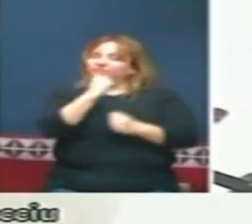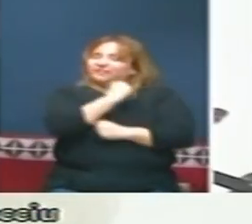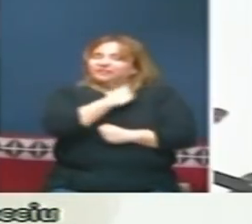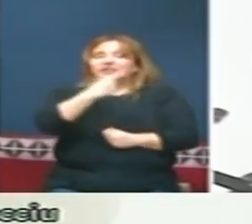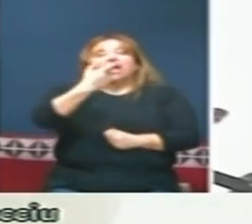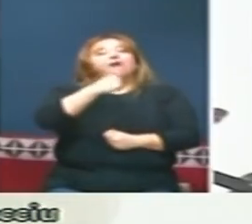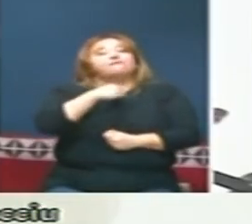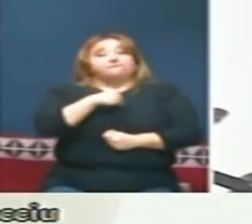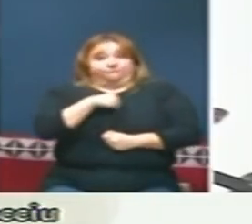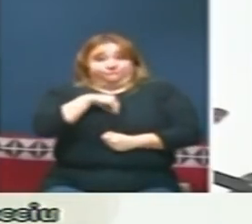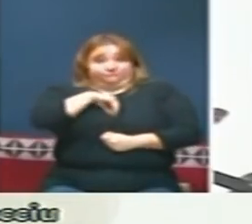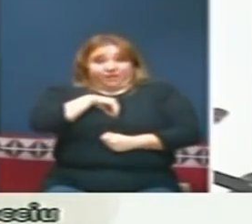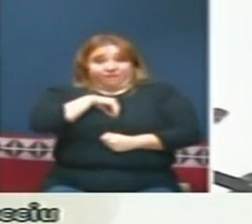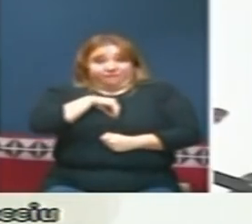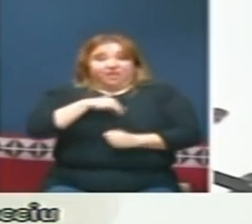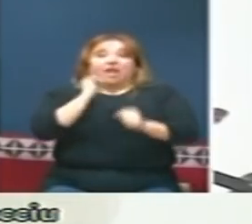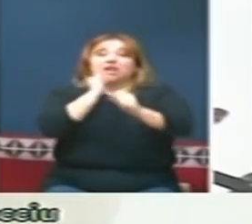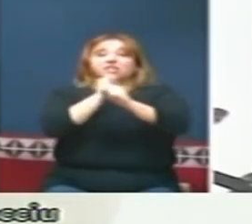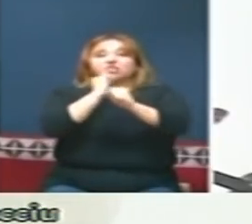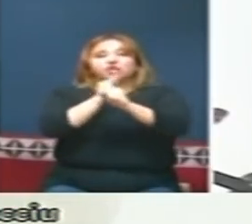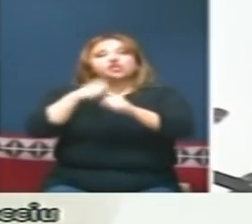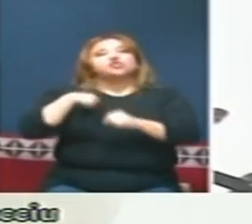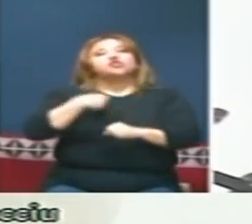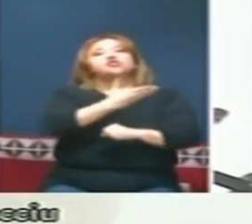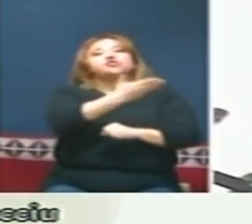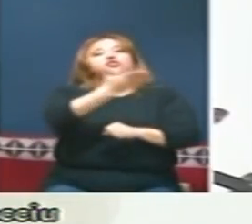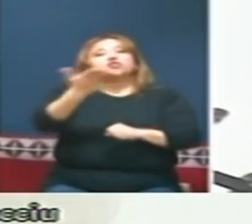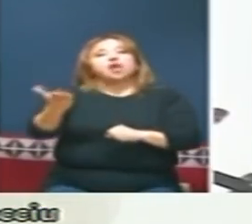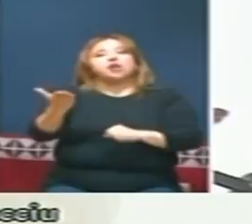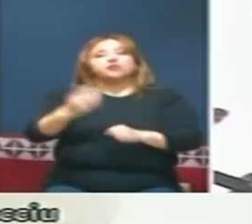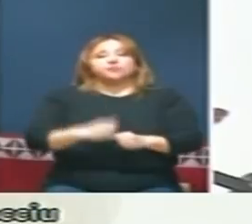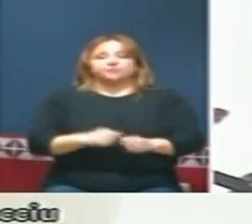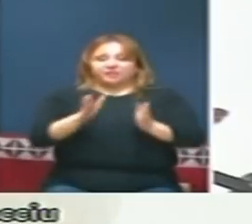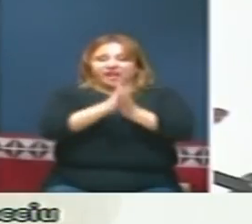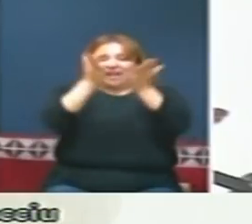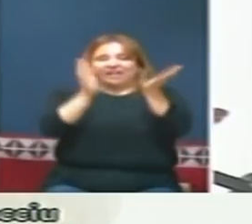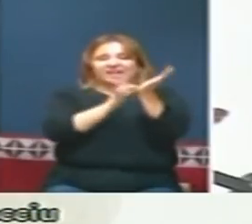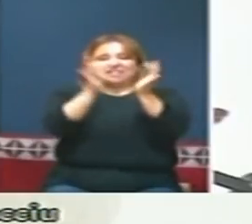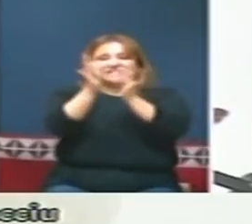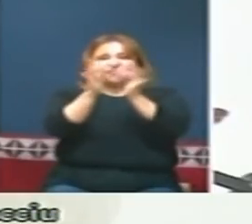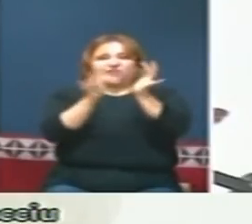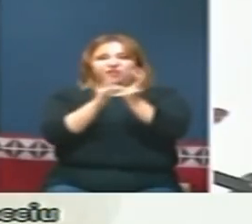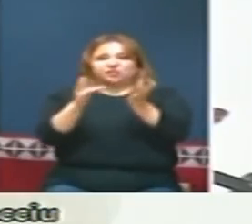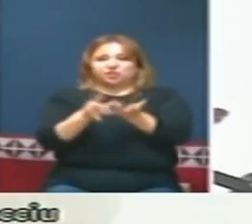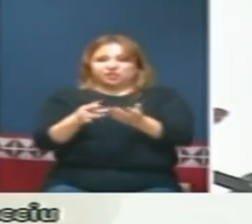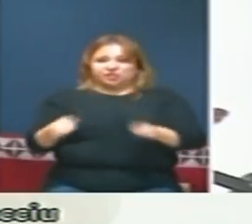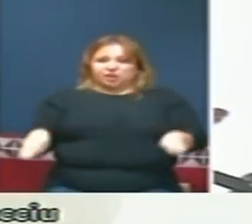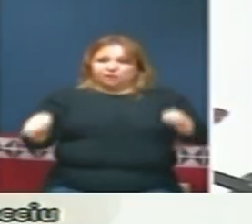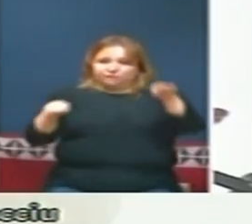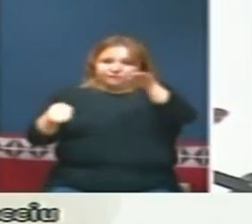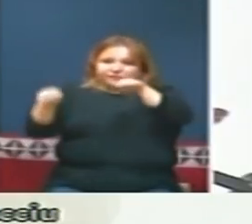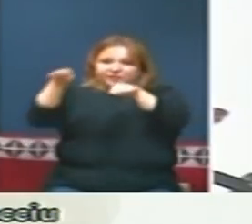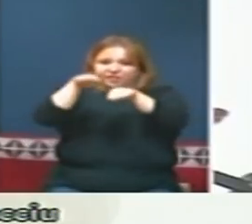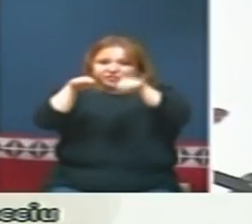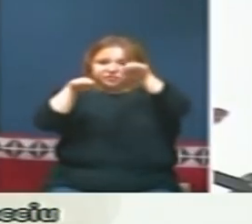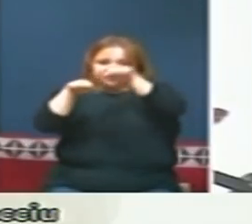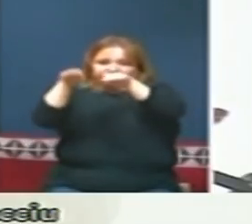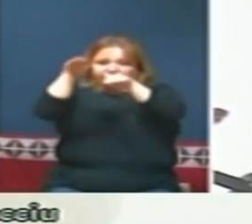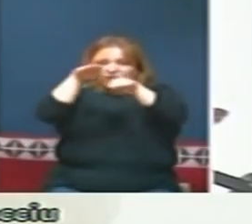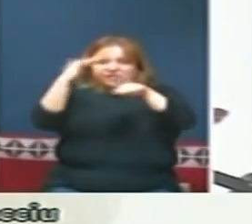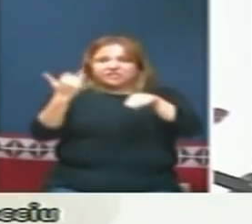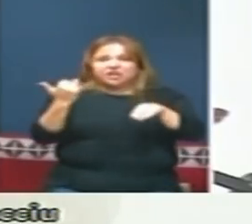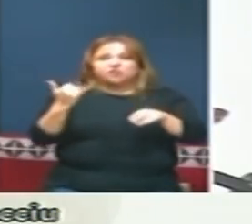fuerte compromiso religioso y social anclado en el Evangelio, en favor de los más pobres y explotados,